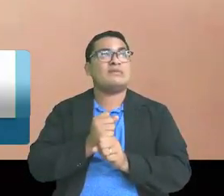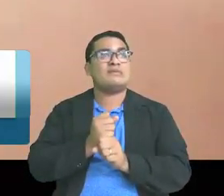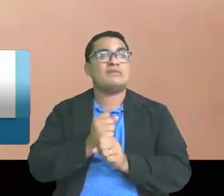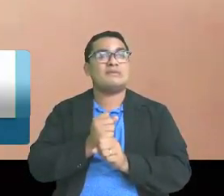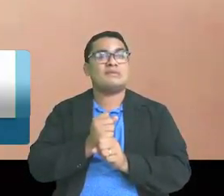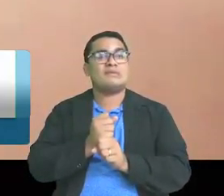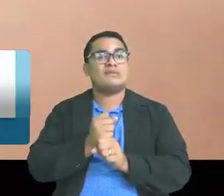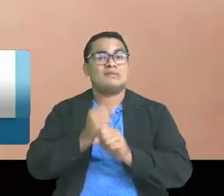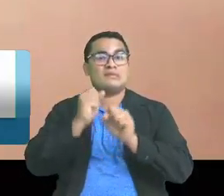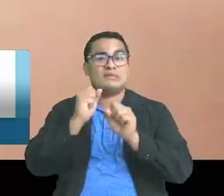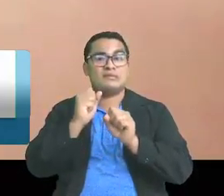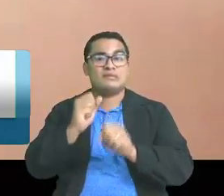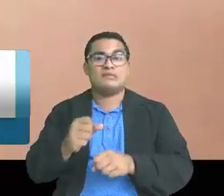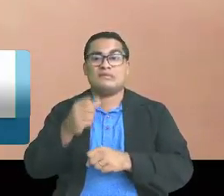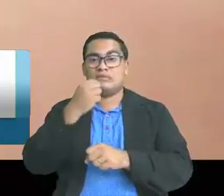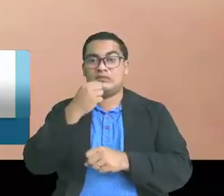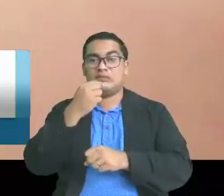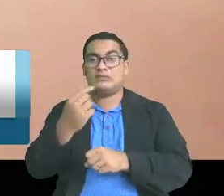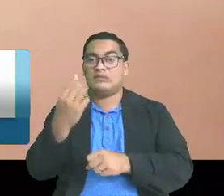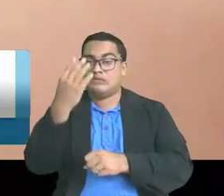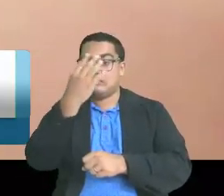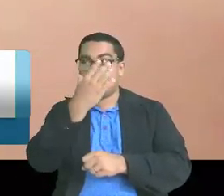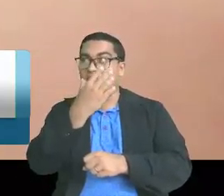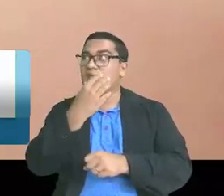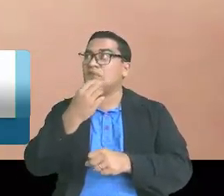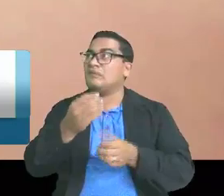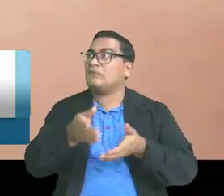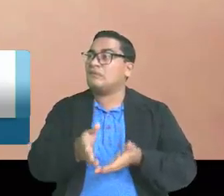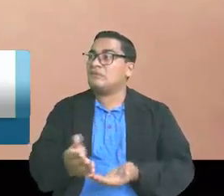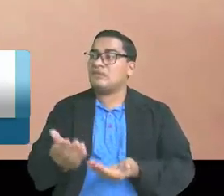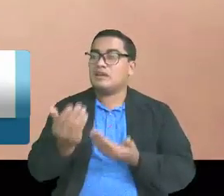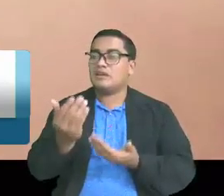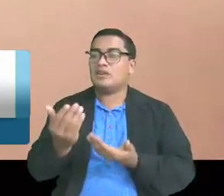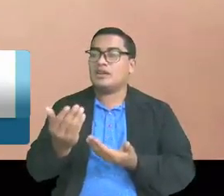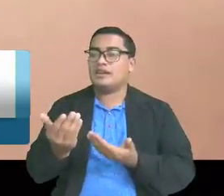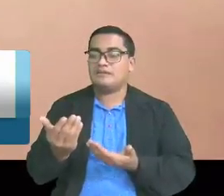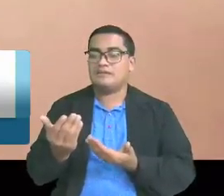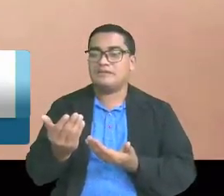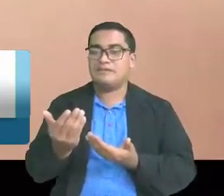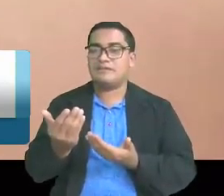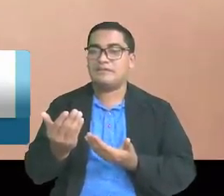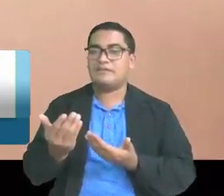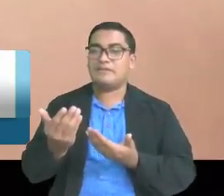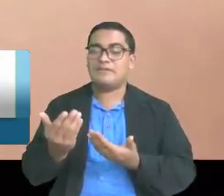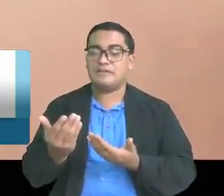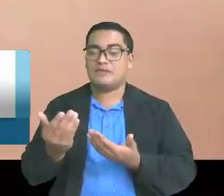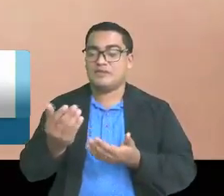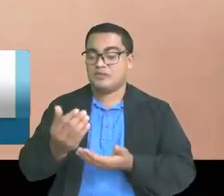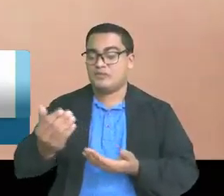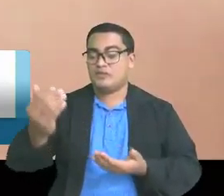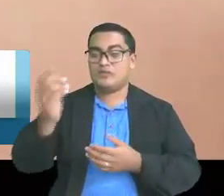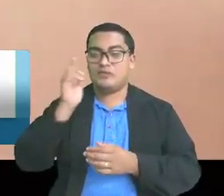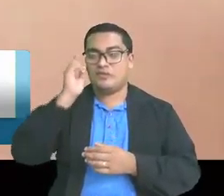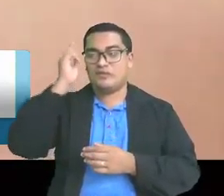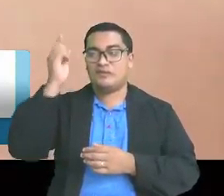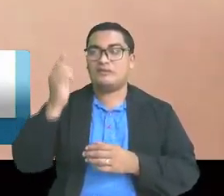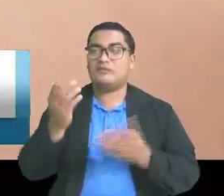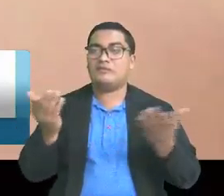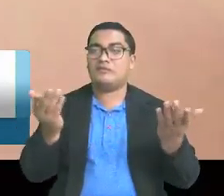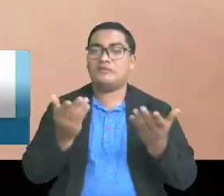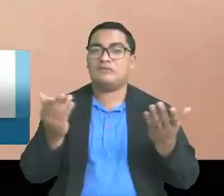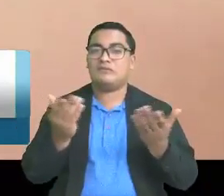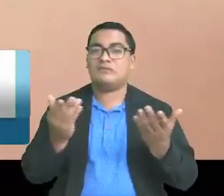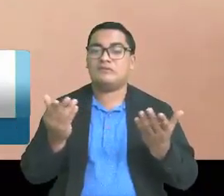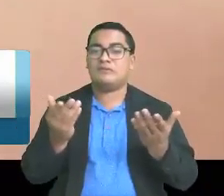qué bonito es que nosotros desde que nacemos estamos aprendiendo y nunca terminamos de desarrollarnos. Si bien es cierto, en el vientre de la madre